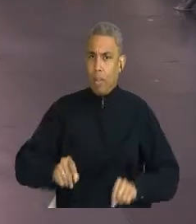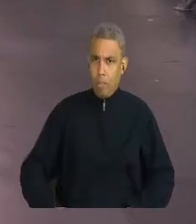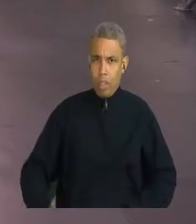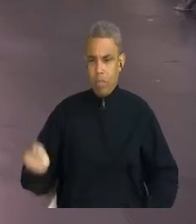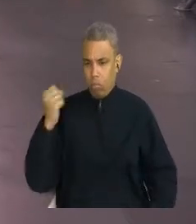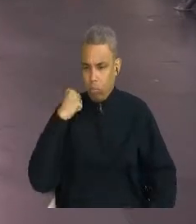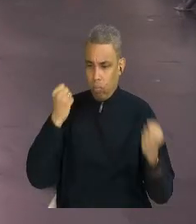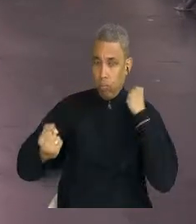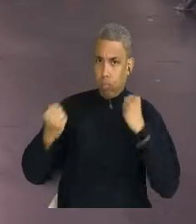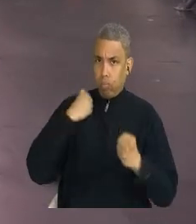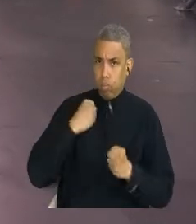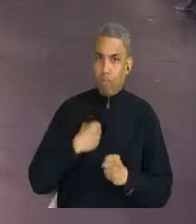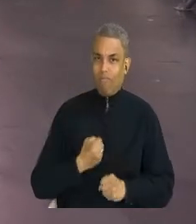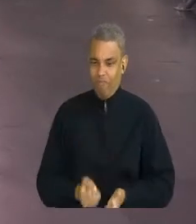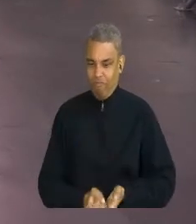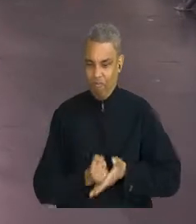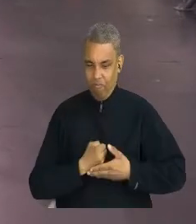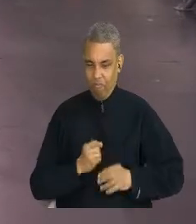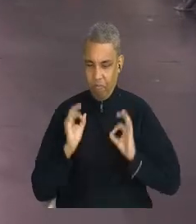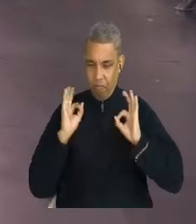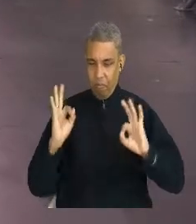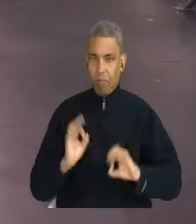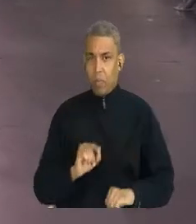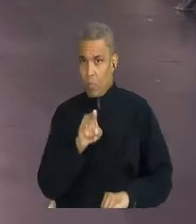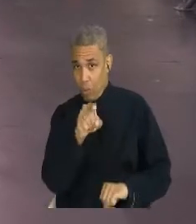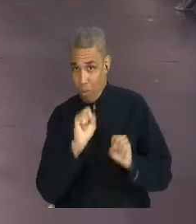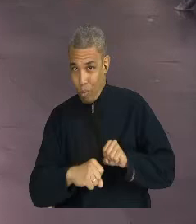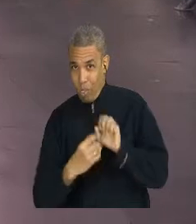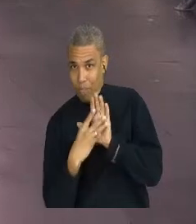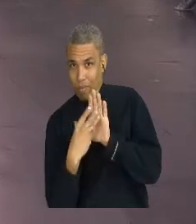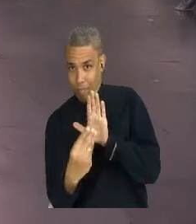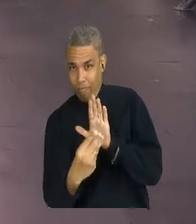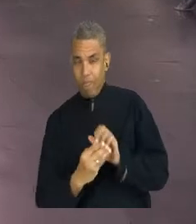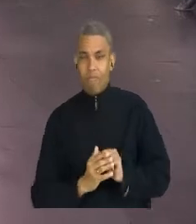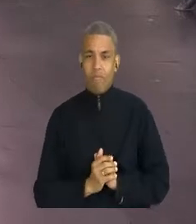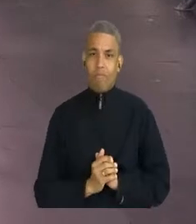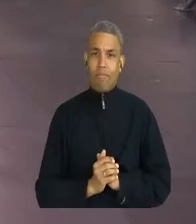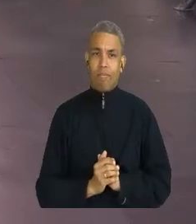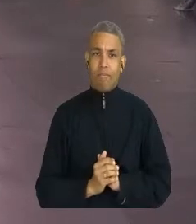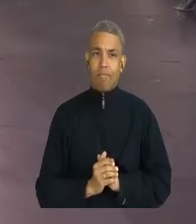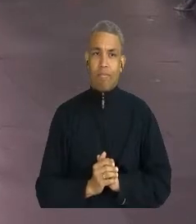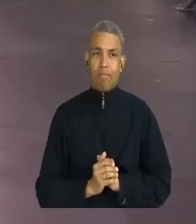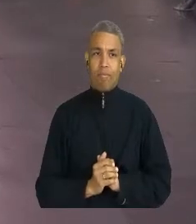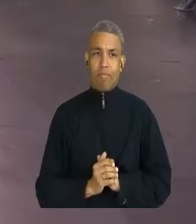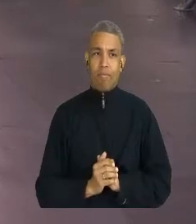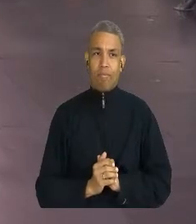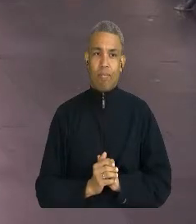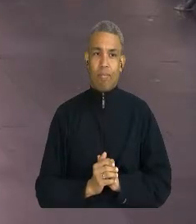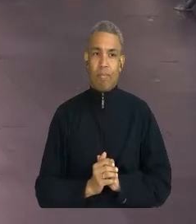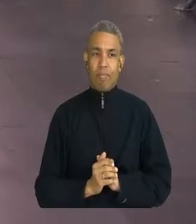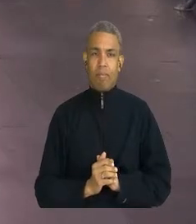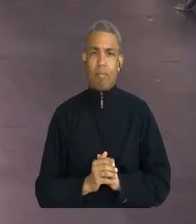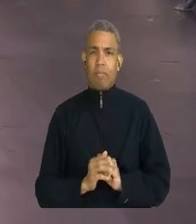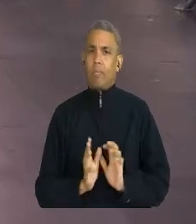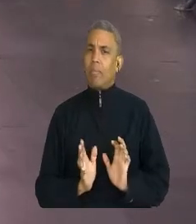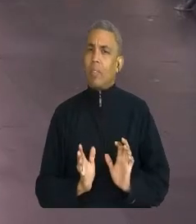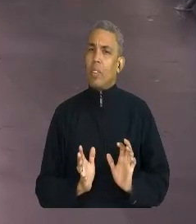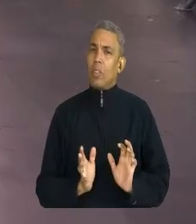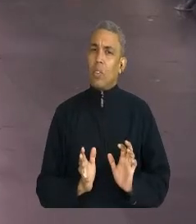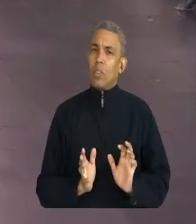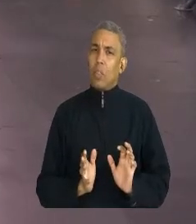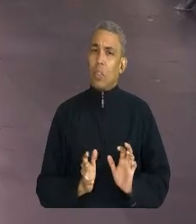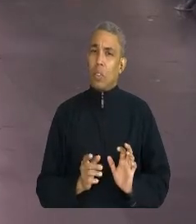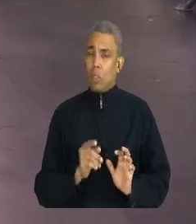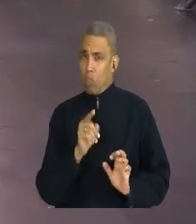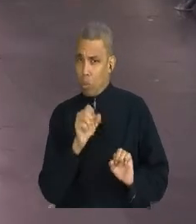sus casas. Ojo, vamos a mostrarles algunos elementos que nosotros utilizamos para nuestros usuarios, pero allá desde